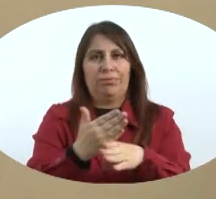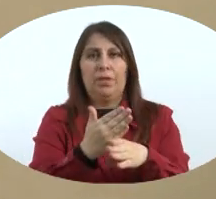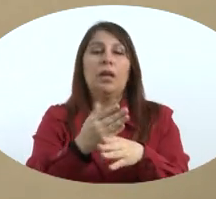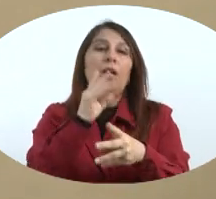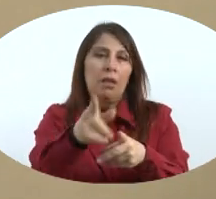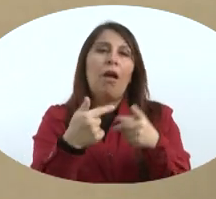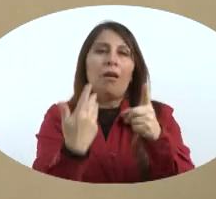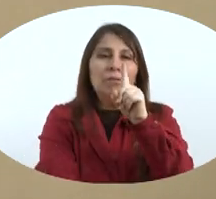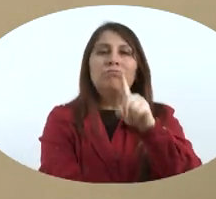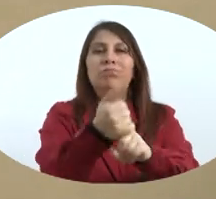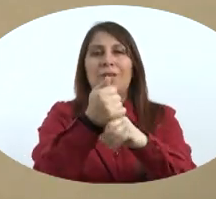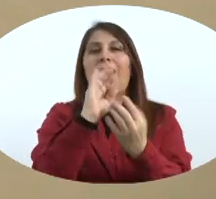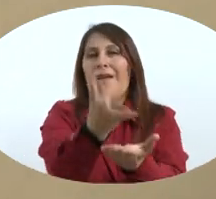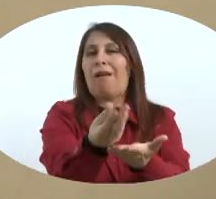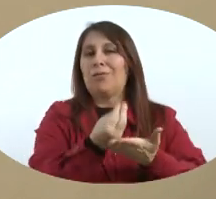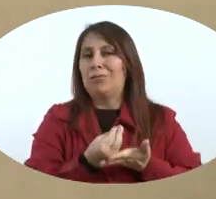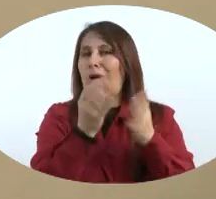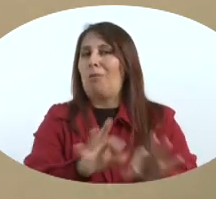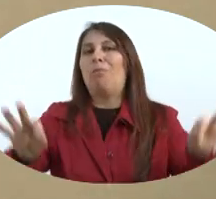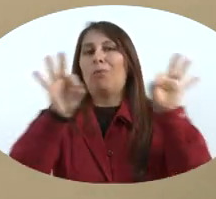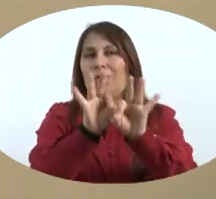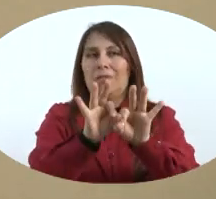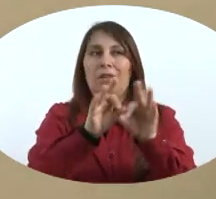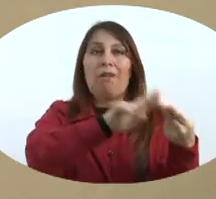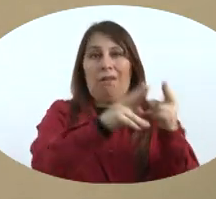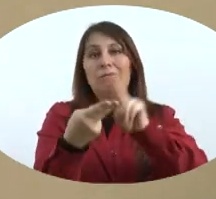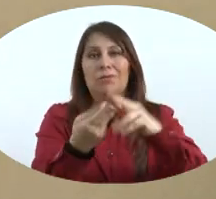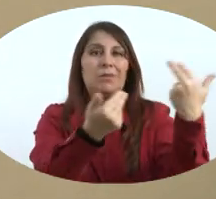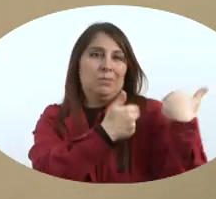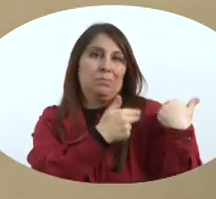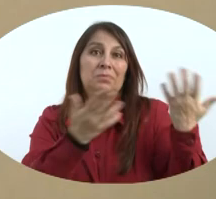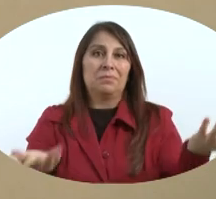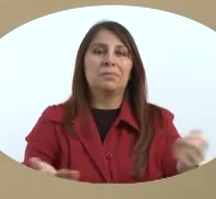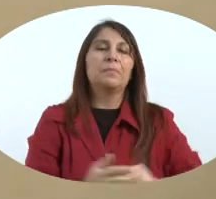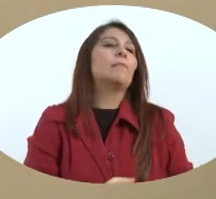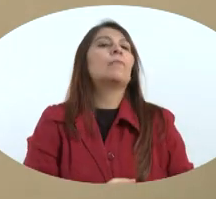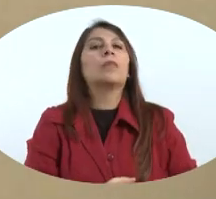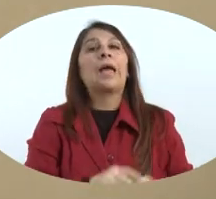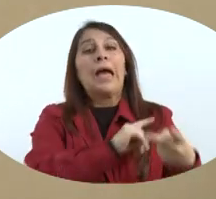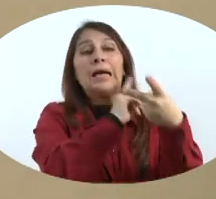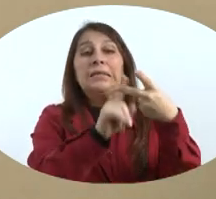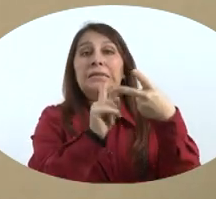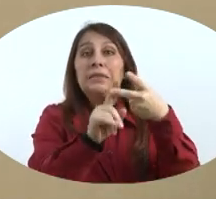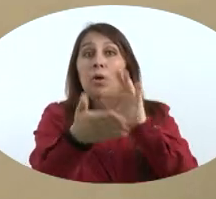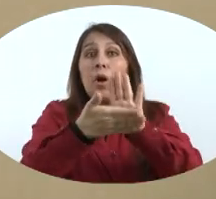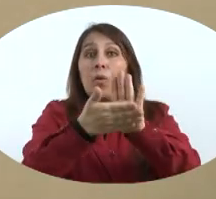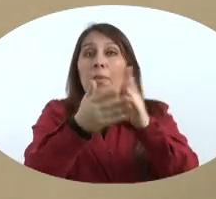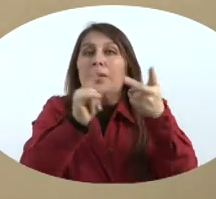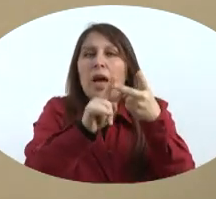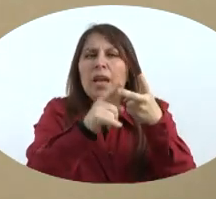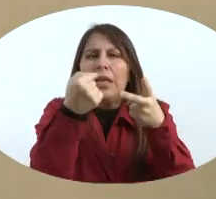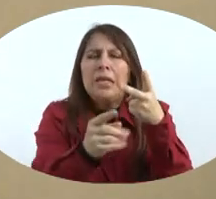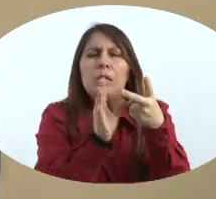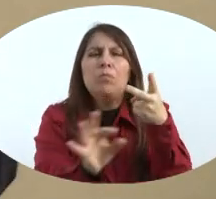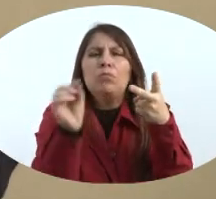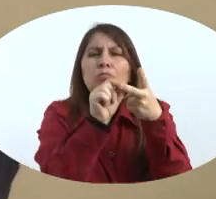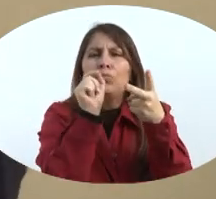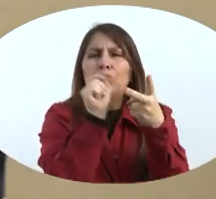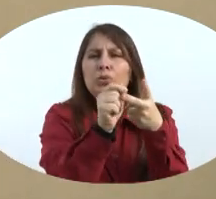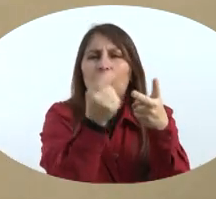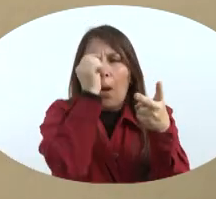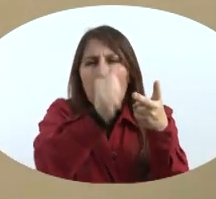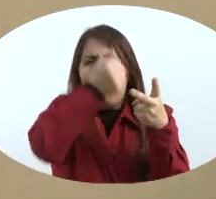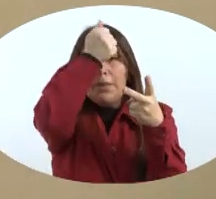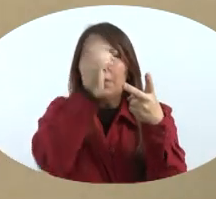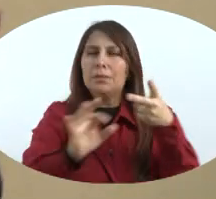de esa distribución de las responsabilidades pero en este segundo argumento hay una parte muy importante y es que estas